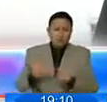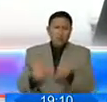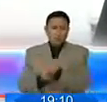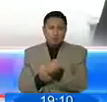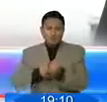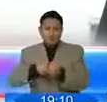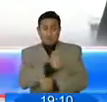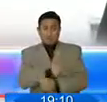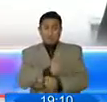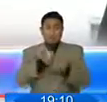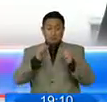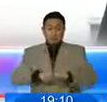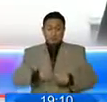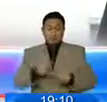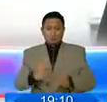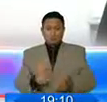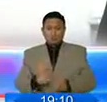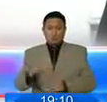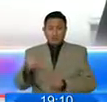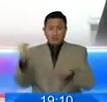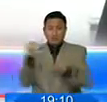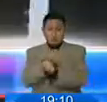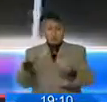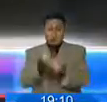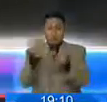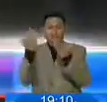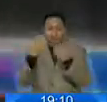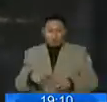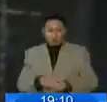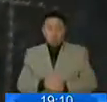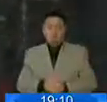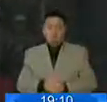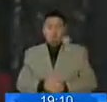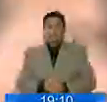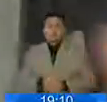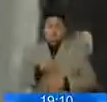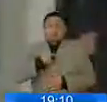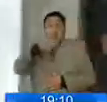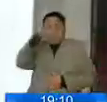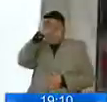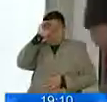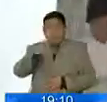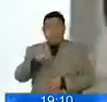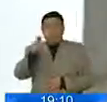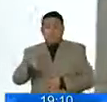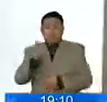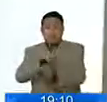país pueda encontrar el fin de la violencia armada. Aún se desconoce el nombre de quien podría